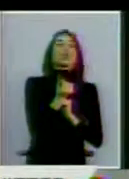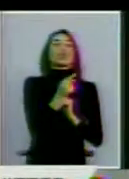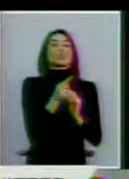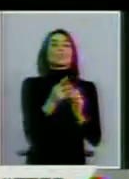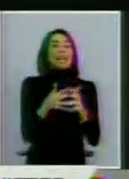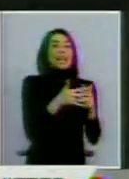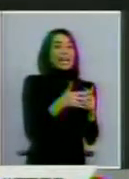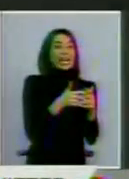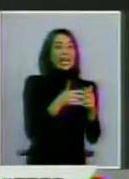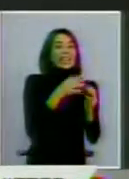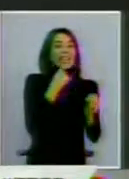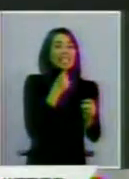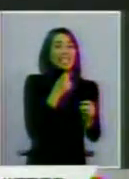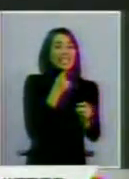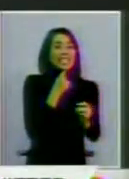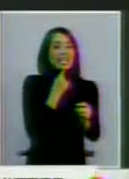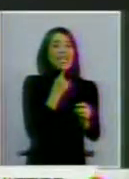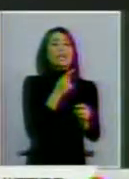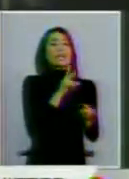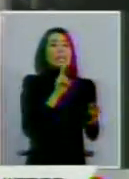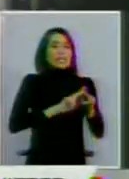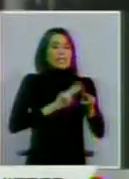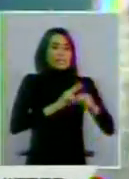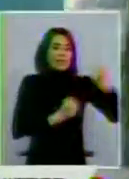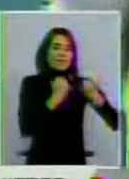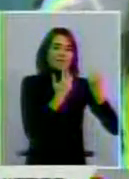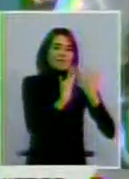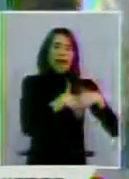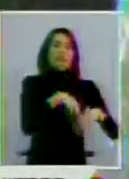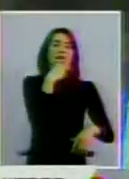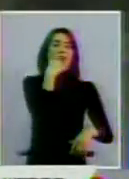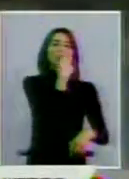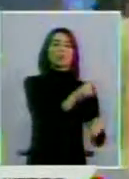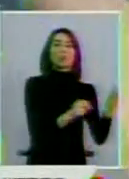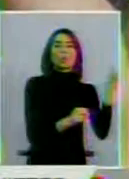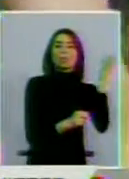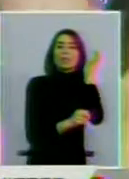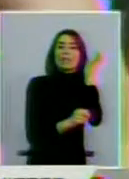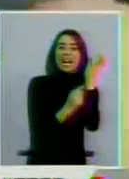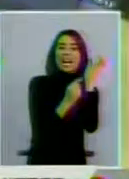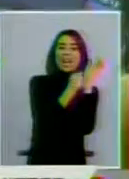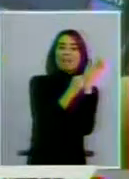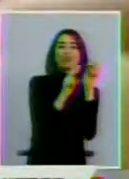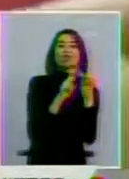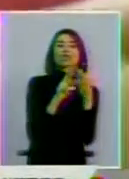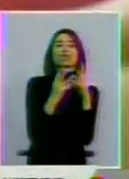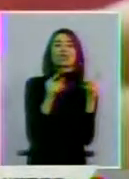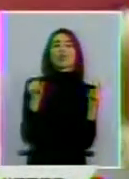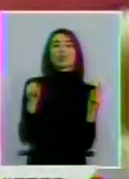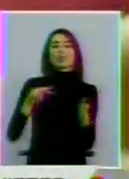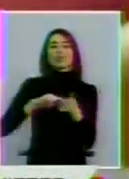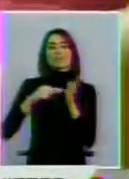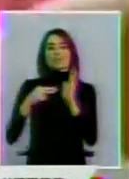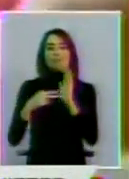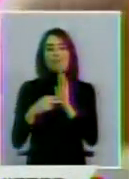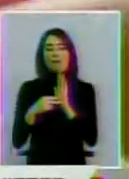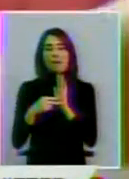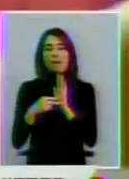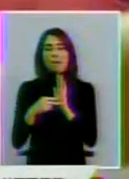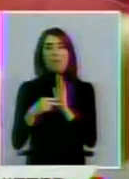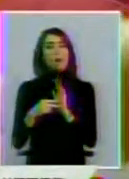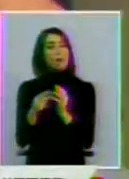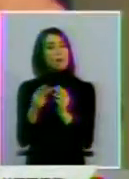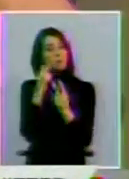red social de sacar su propio teléfono, donde vendría solucionado este problema. Sin duda un fenómeno